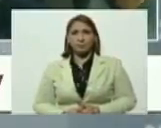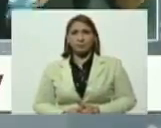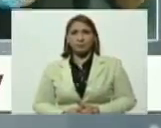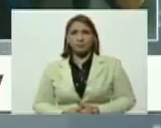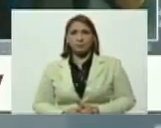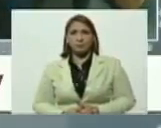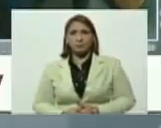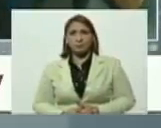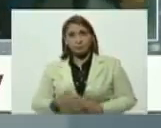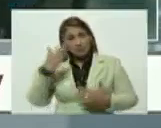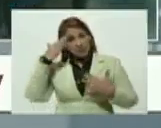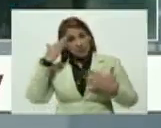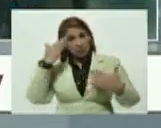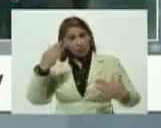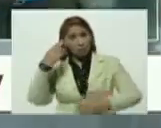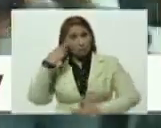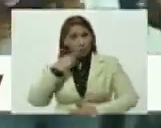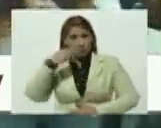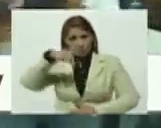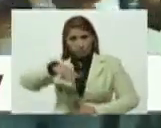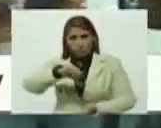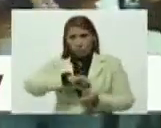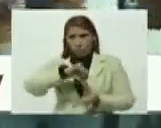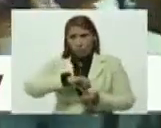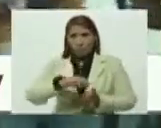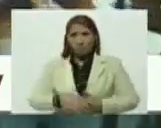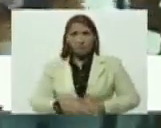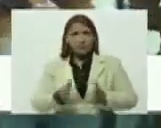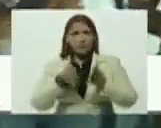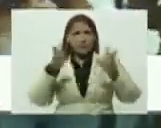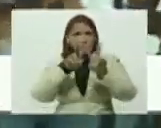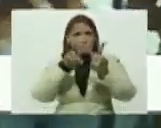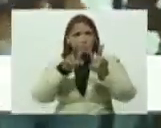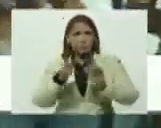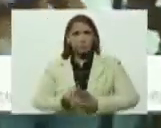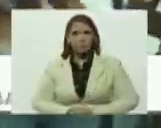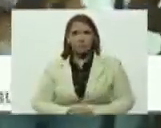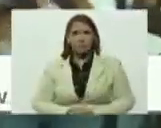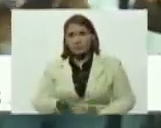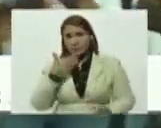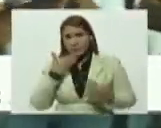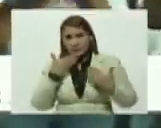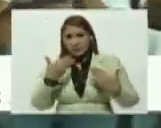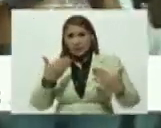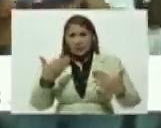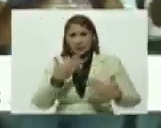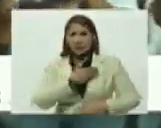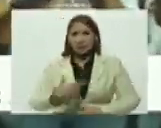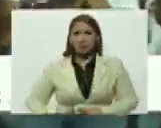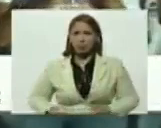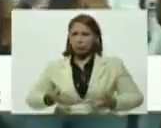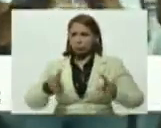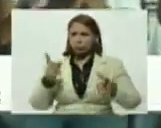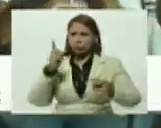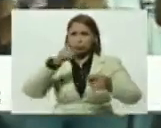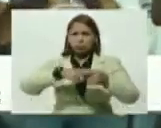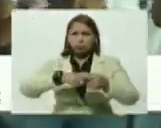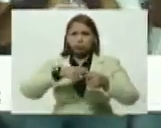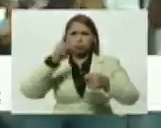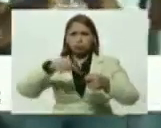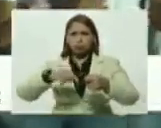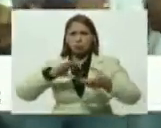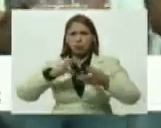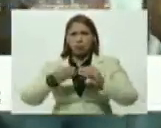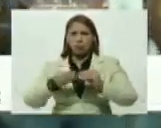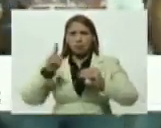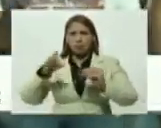Así es, presidente. Un saludo bolivariano desde aquí, desde la gran misión Vivienda Venezuela. Gracias, presidente, por permitirnos incorporarnos a través de la